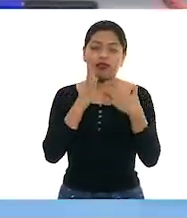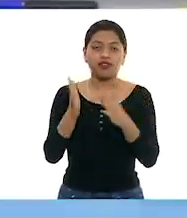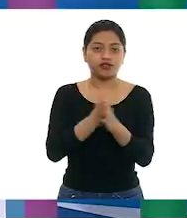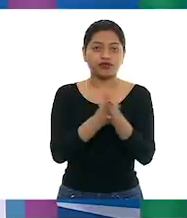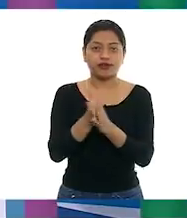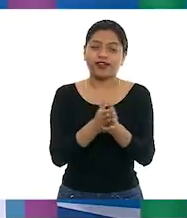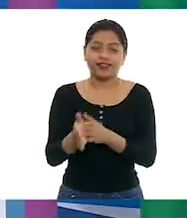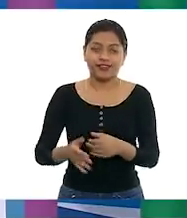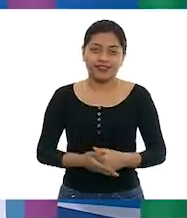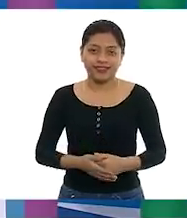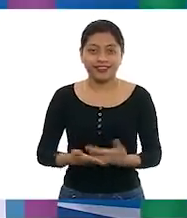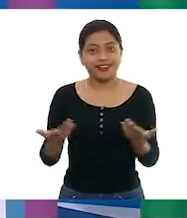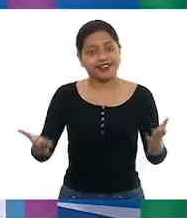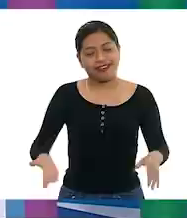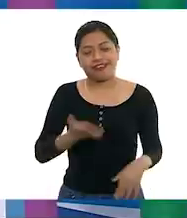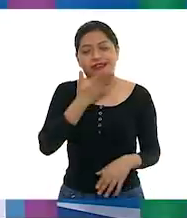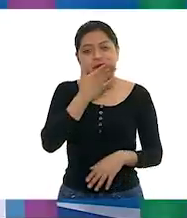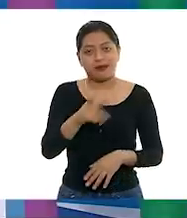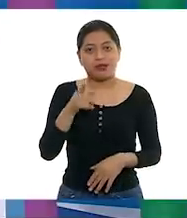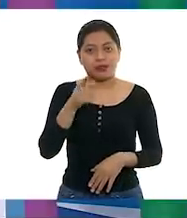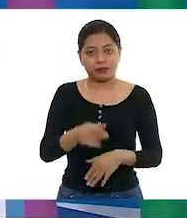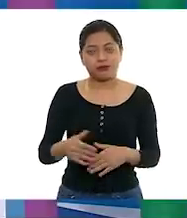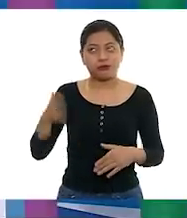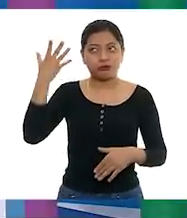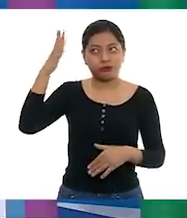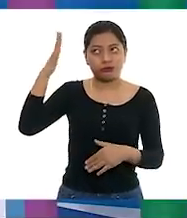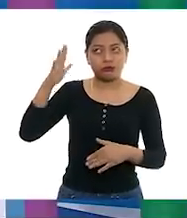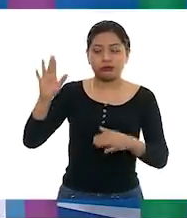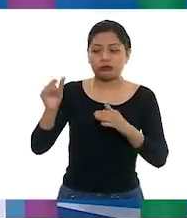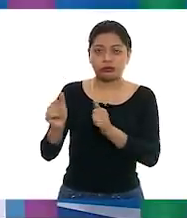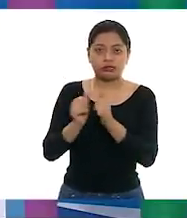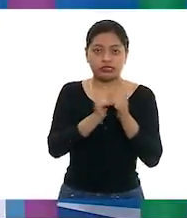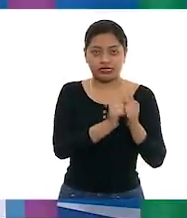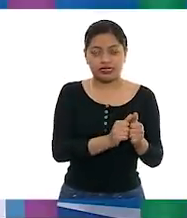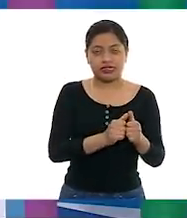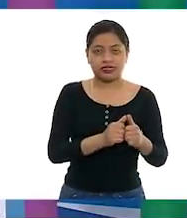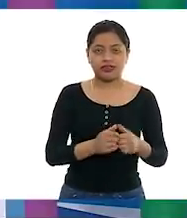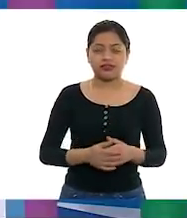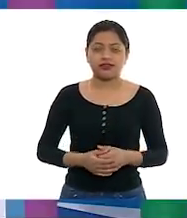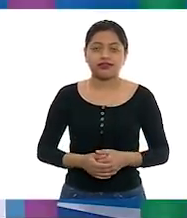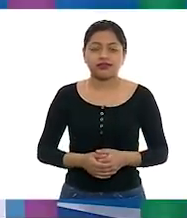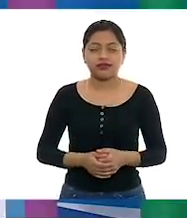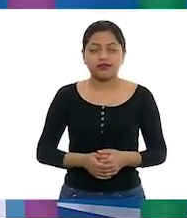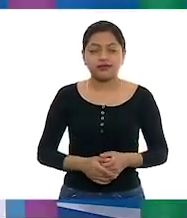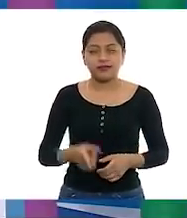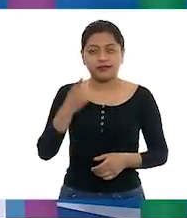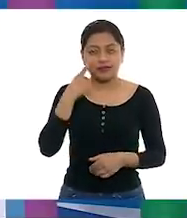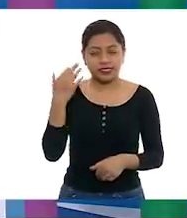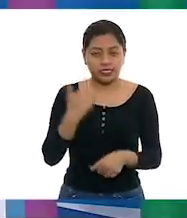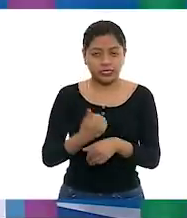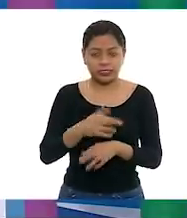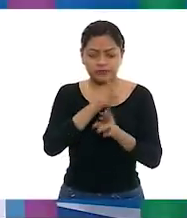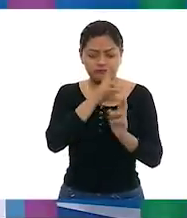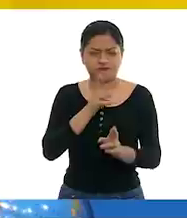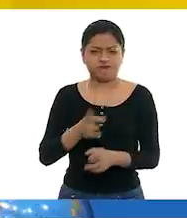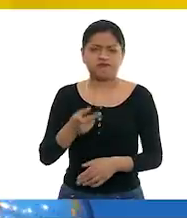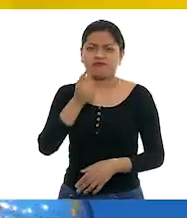lo bueno es que llevabas bloqueador y permanecías en la sombra entre cada observación. Pero analicemos cuáles fueron los